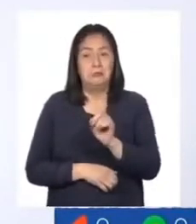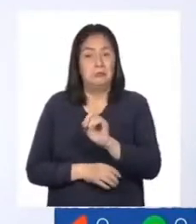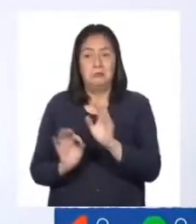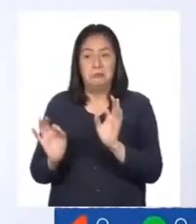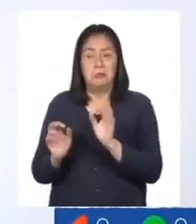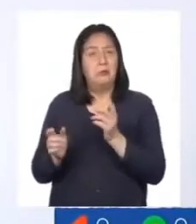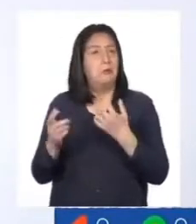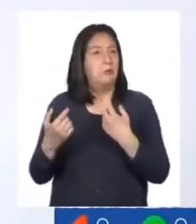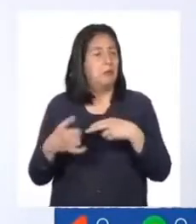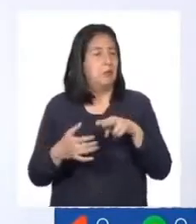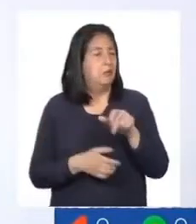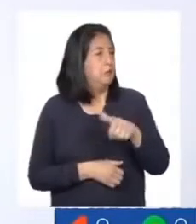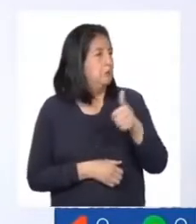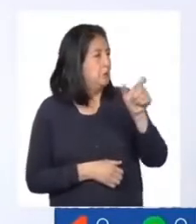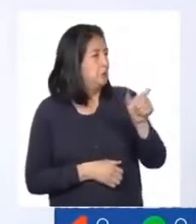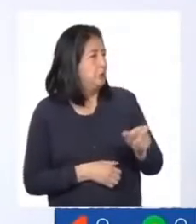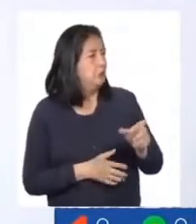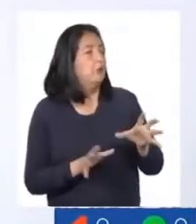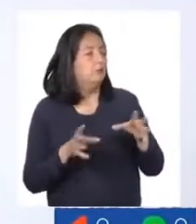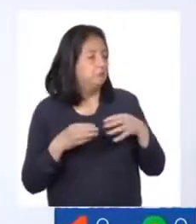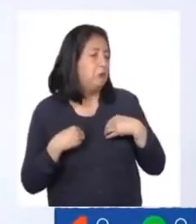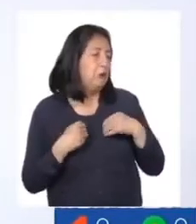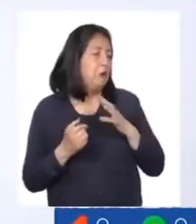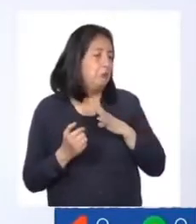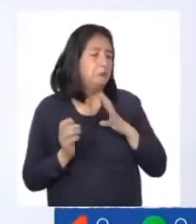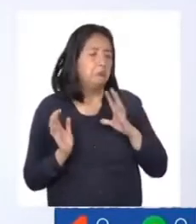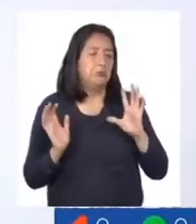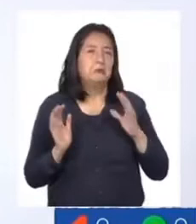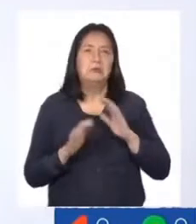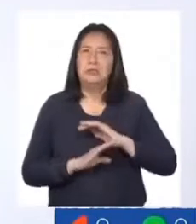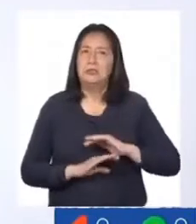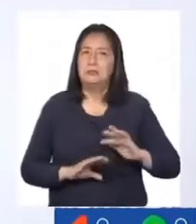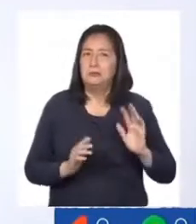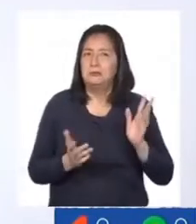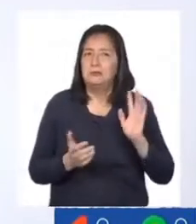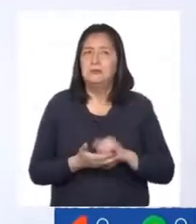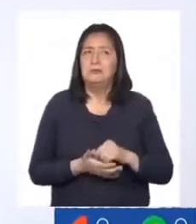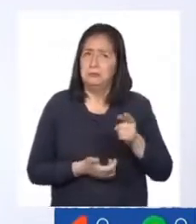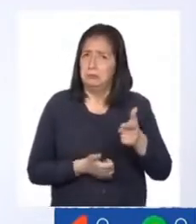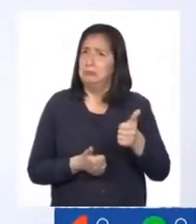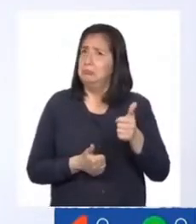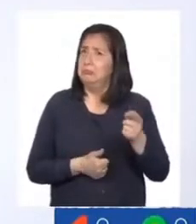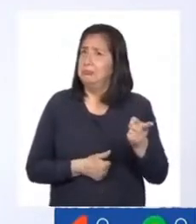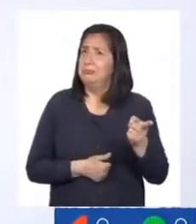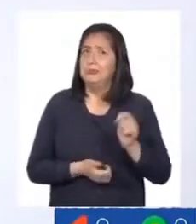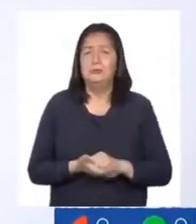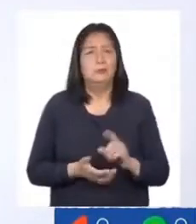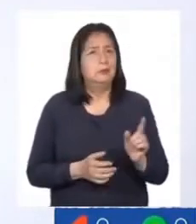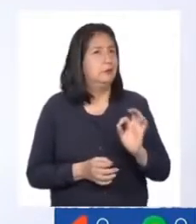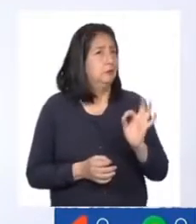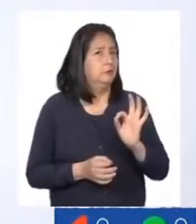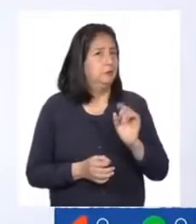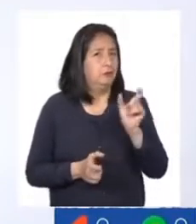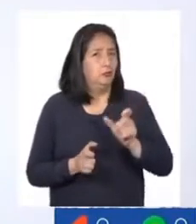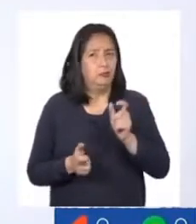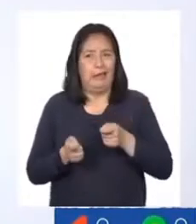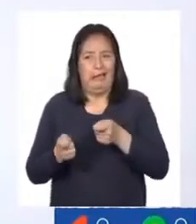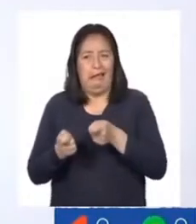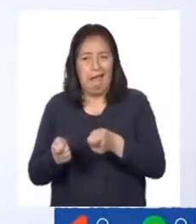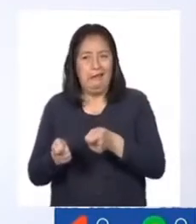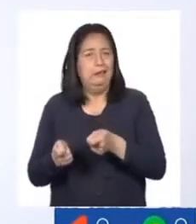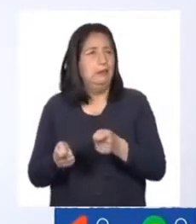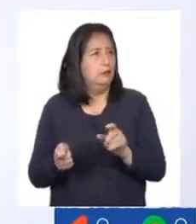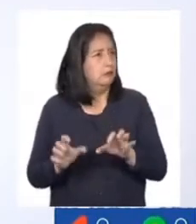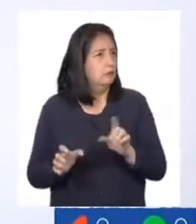propuesta a bailar y la otra persona aceptó esta negativa tranquilamente. Esto está muy bien, porque nadie puede obligarlos a